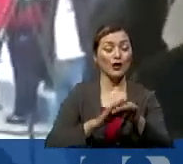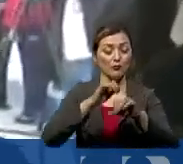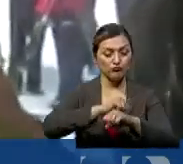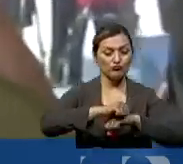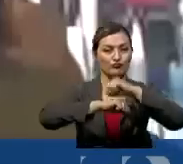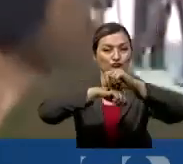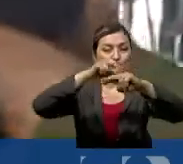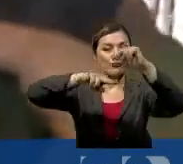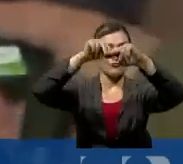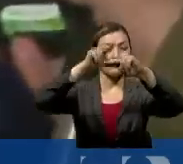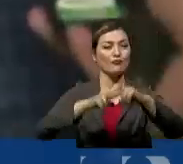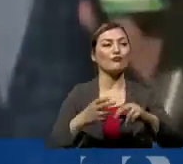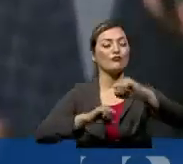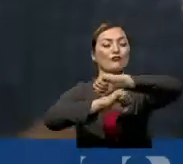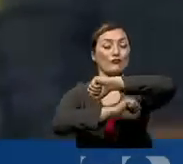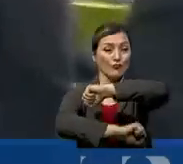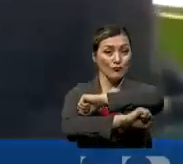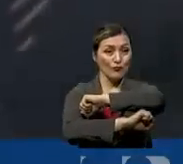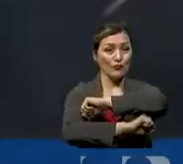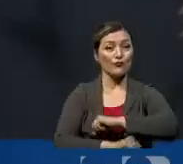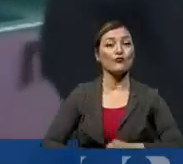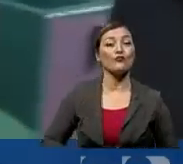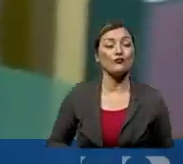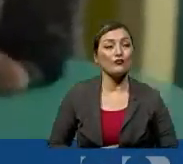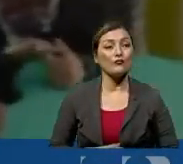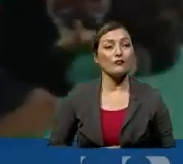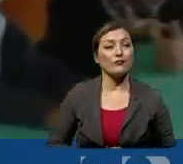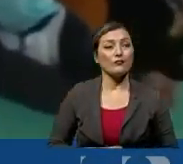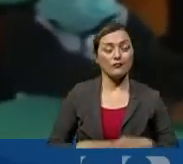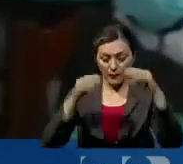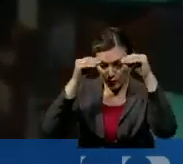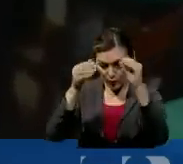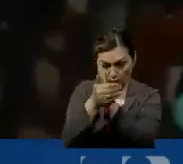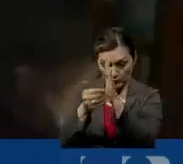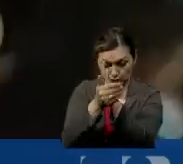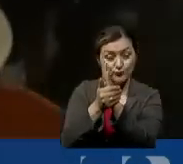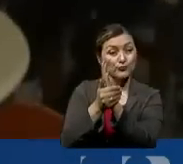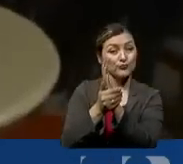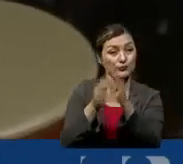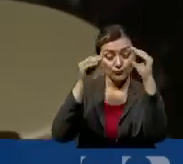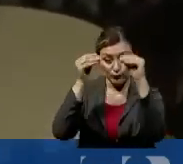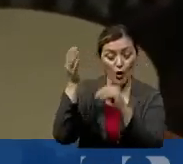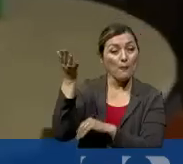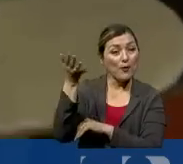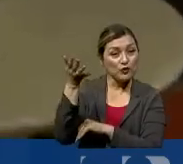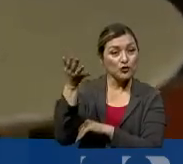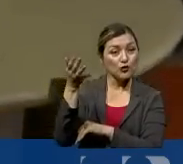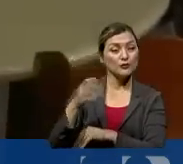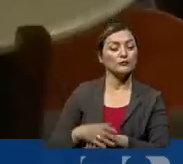infraestructura, sino fundamentalmente con el tema de la capacitación de los profesores que recibieron en este tiempo